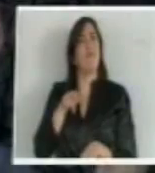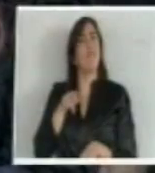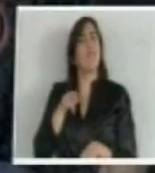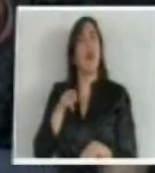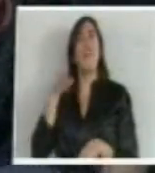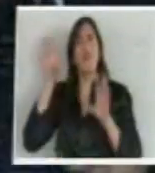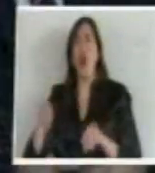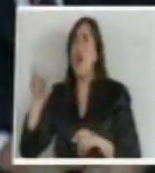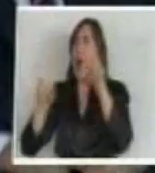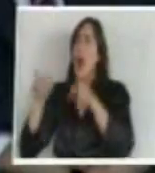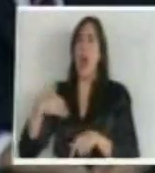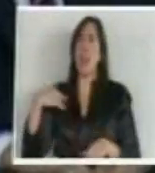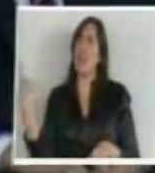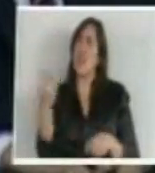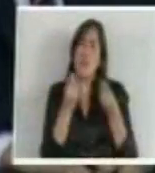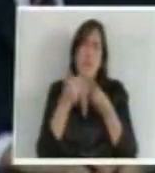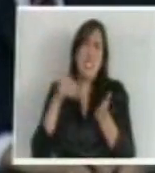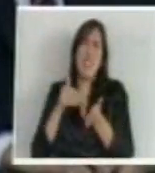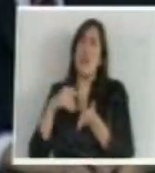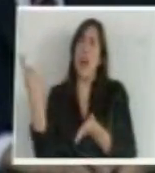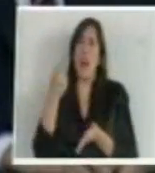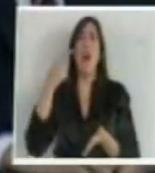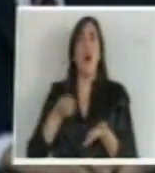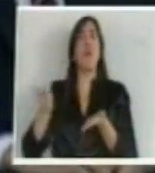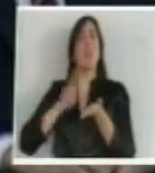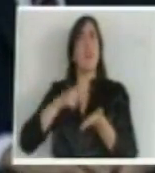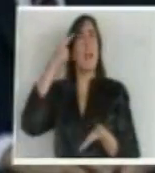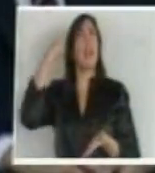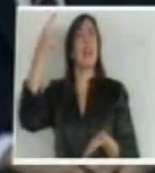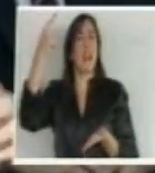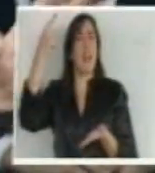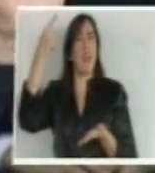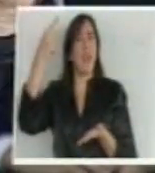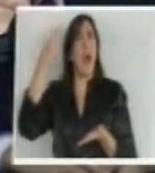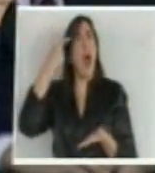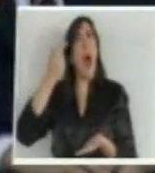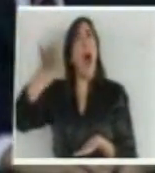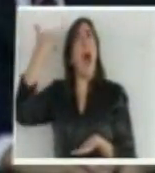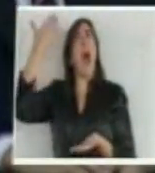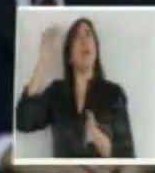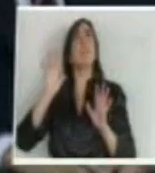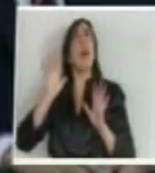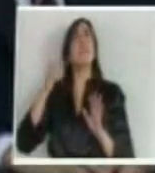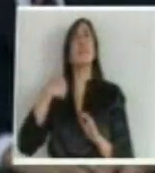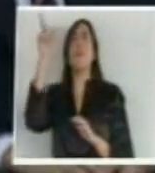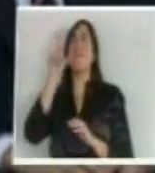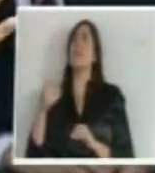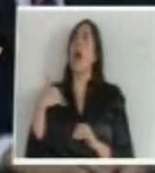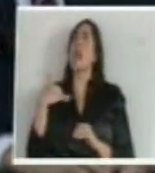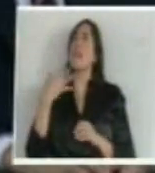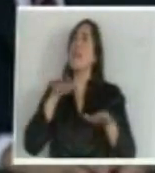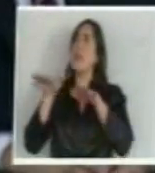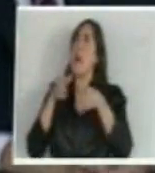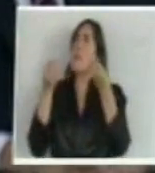a creer que el país que alguna vez habían tenido y que sus mayores le habían